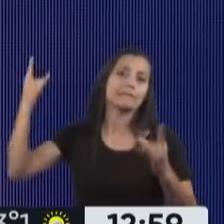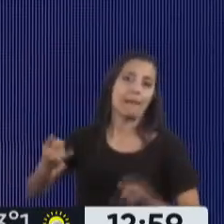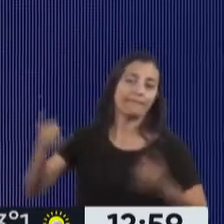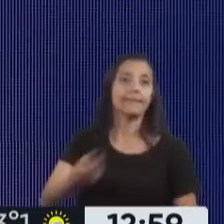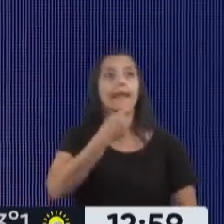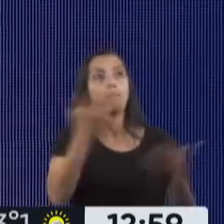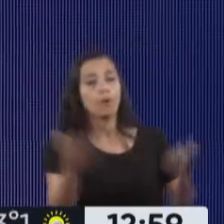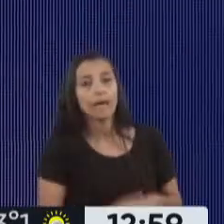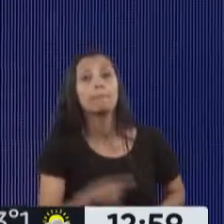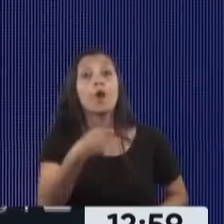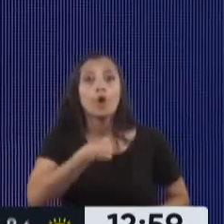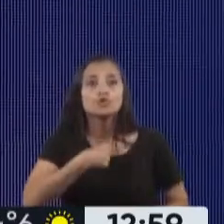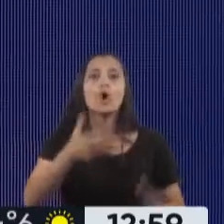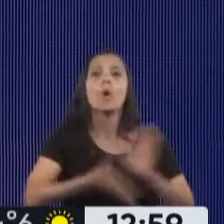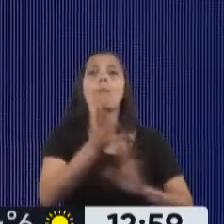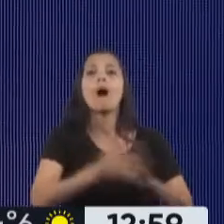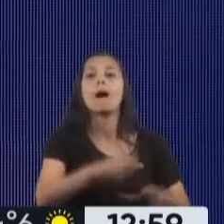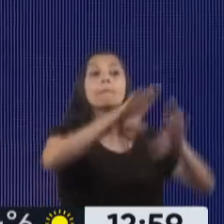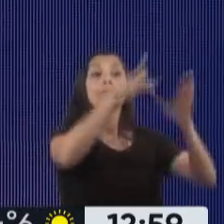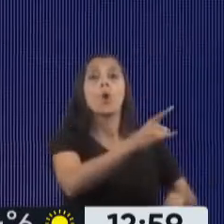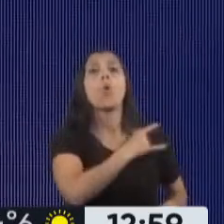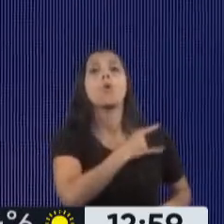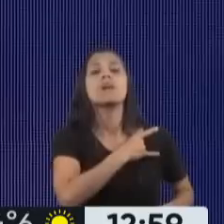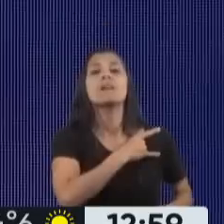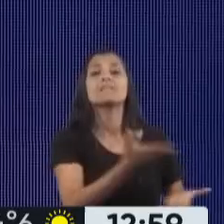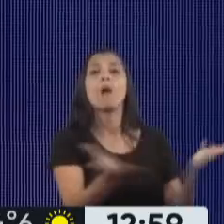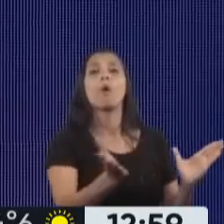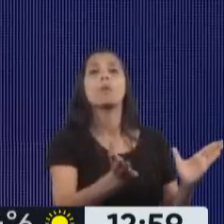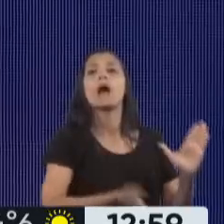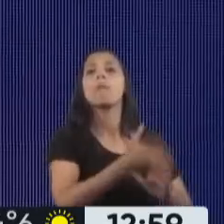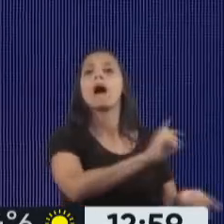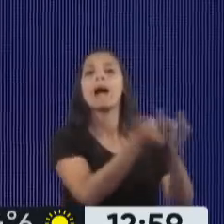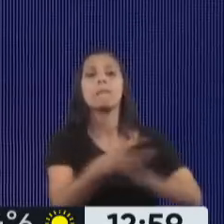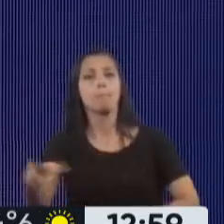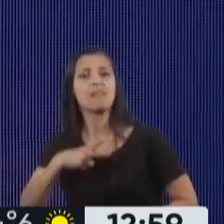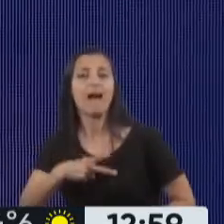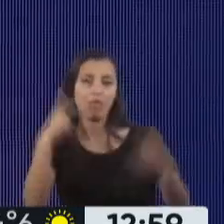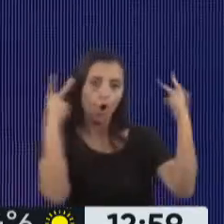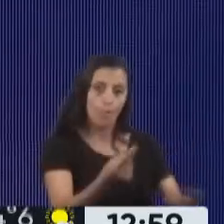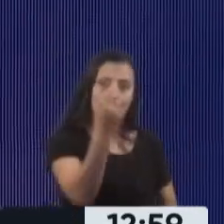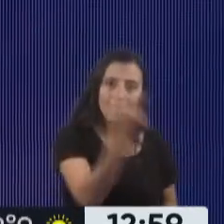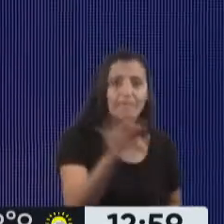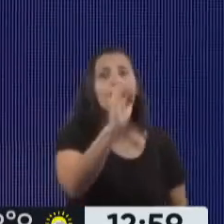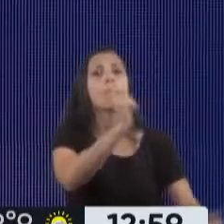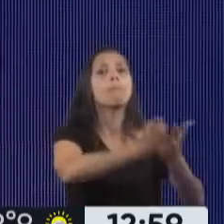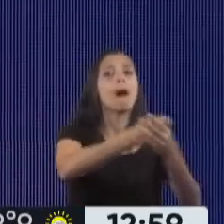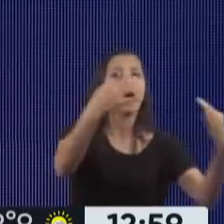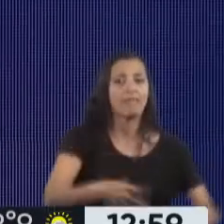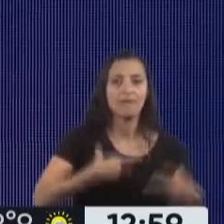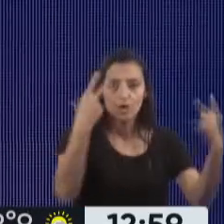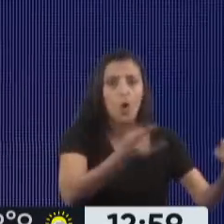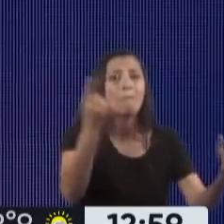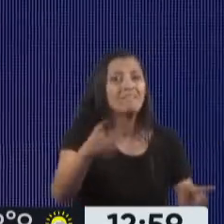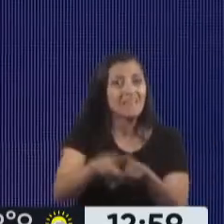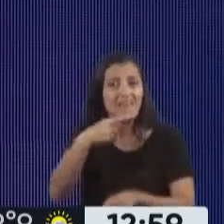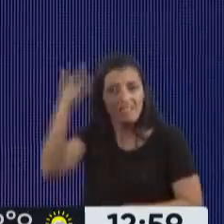ejemplo que voy a arancelar las universidades o que las quiero cerrar o que las quiero privatizar. Es decir, entonces utilizan toda